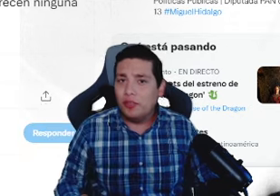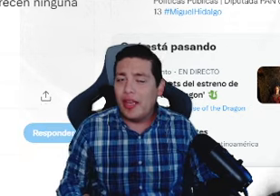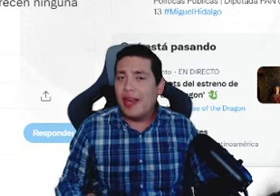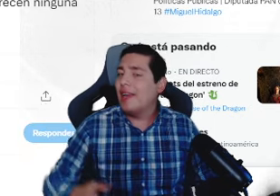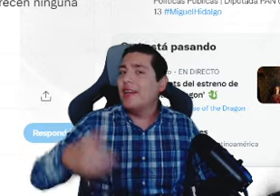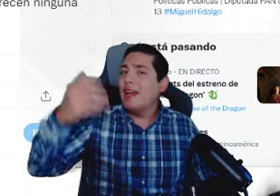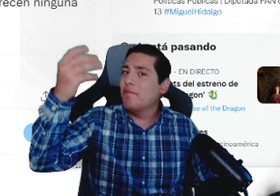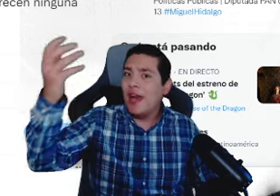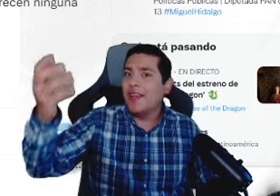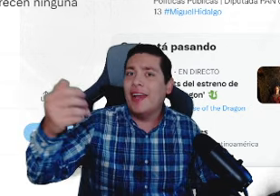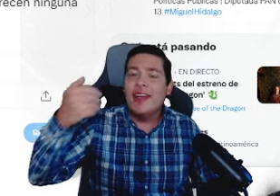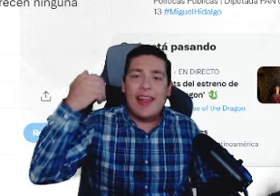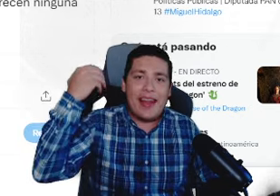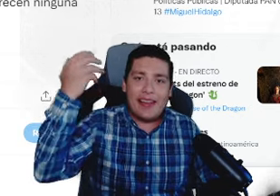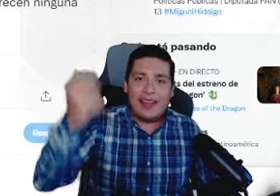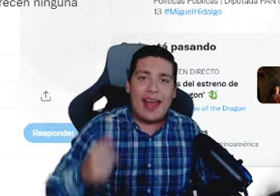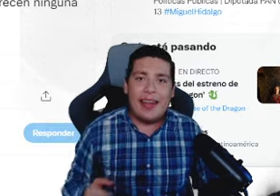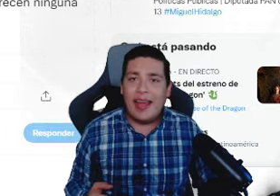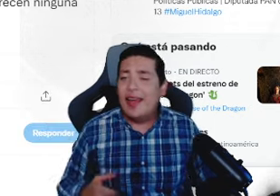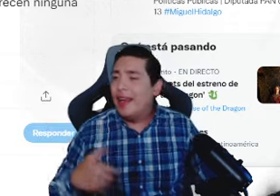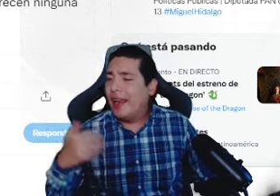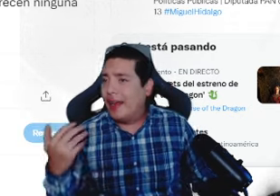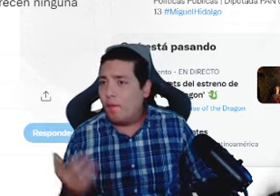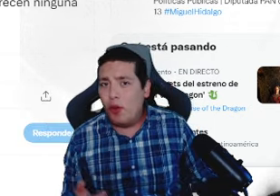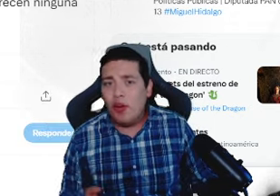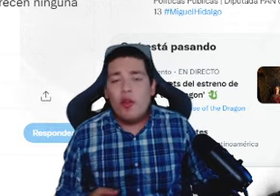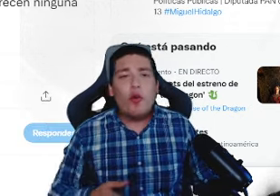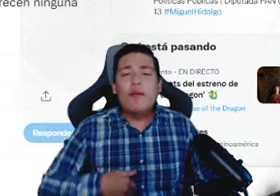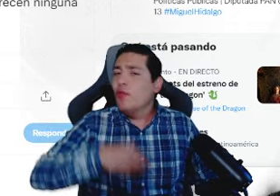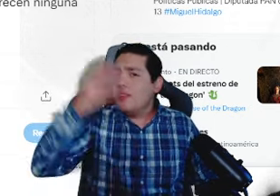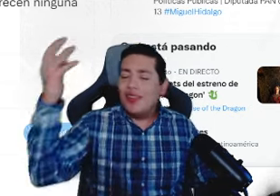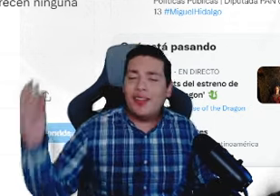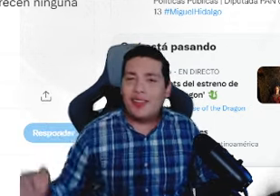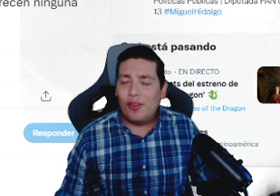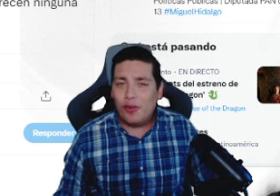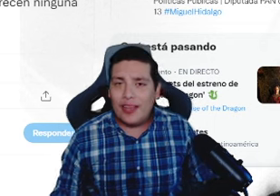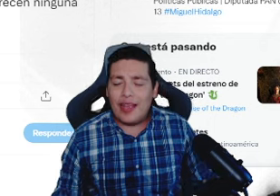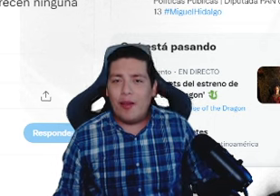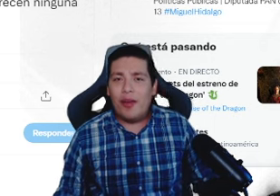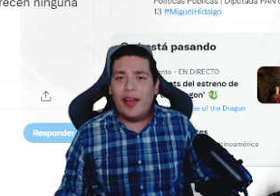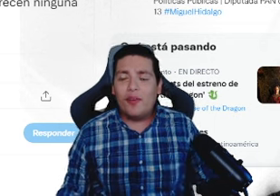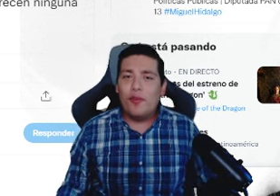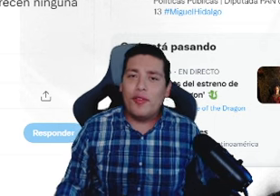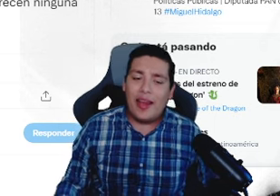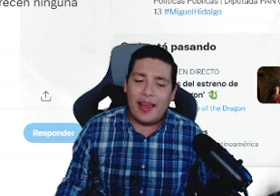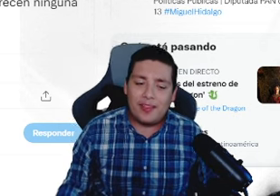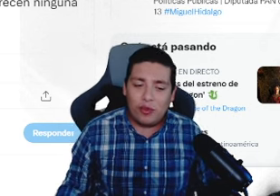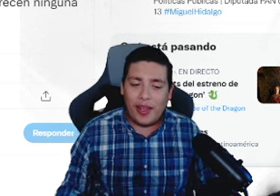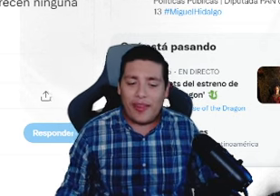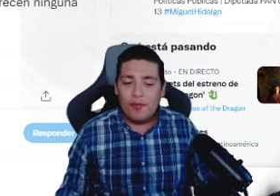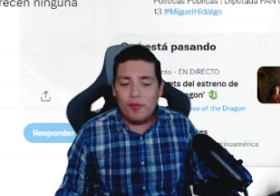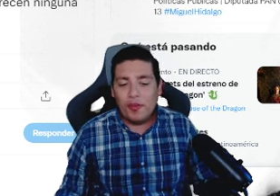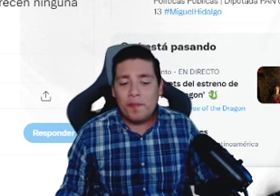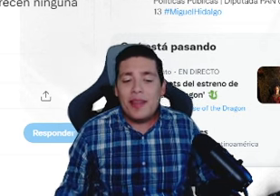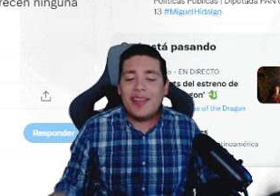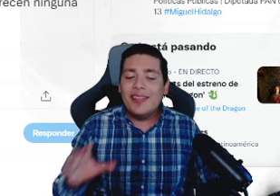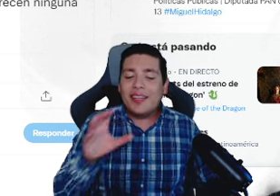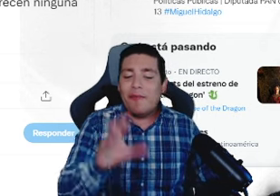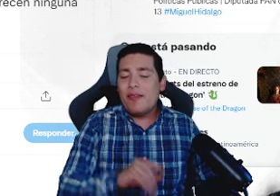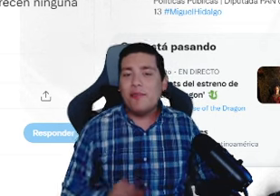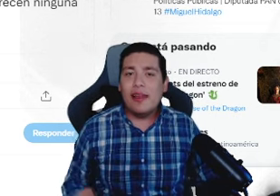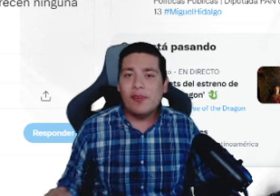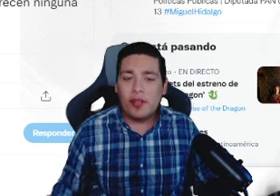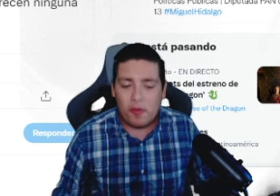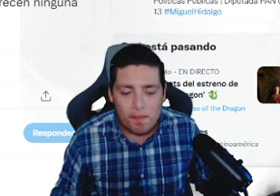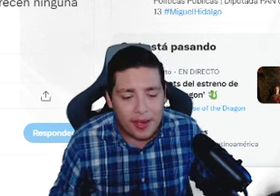Lucha Mundial en Alemania, en Italia, en Japón o en muchas dictaduras a lo largo de la historia del mundo. Y es